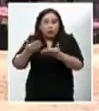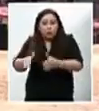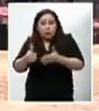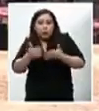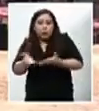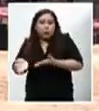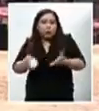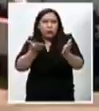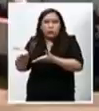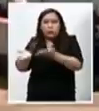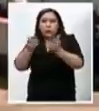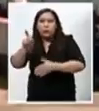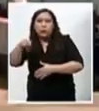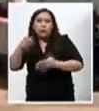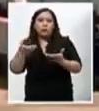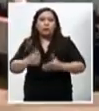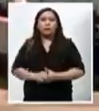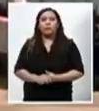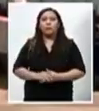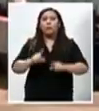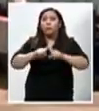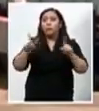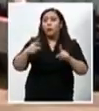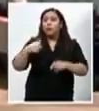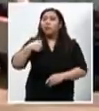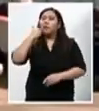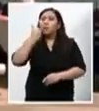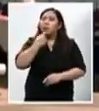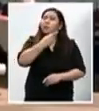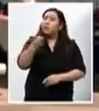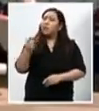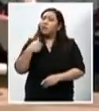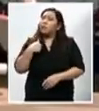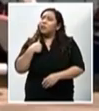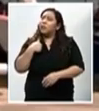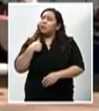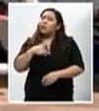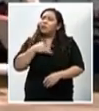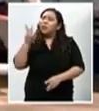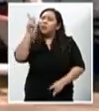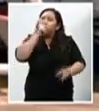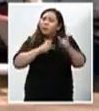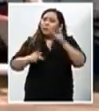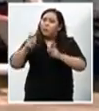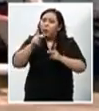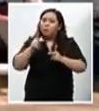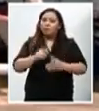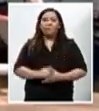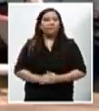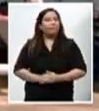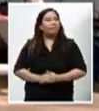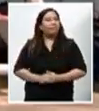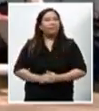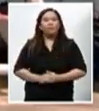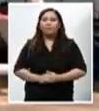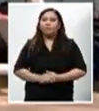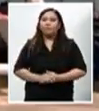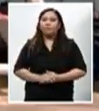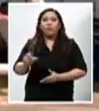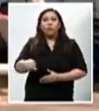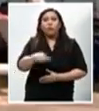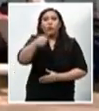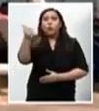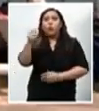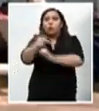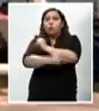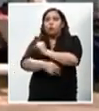más lo necesiten. Pero quiero decirles que me preocupa mucho las experiencias negativas que han vivido otros